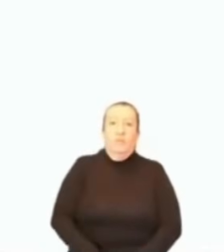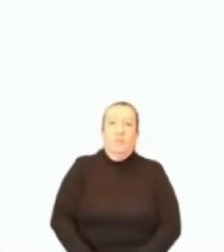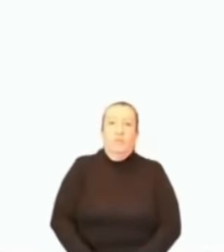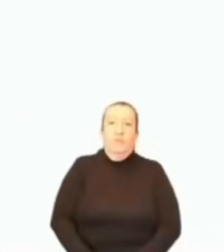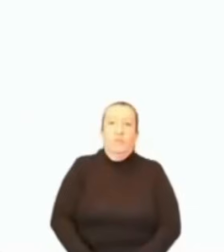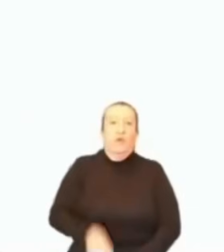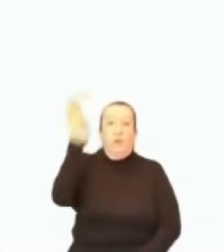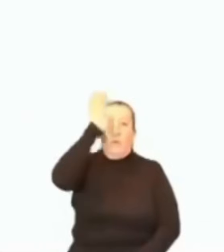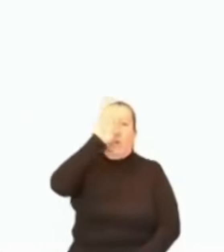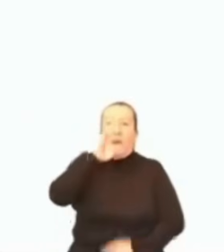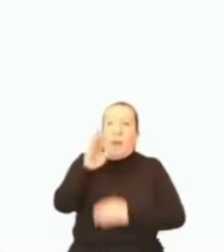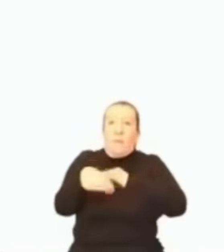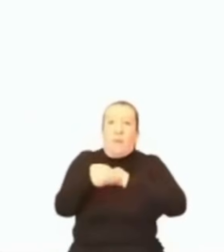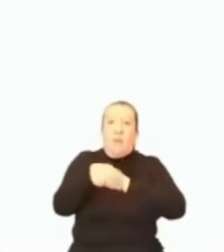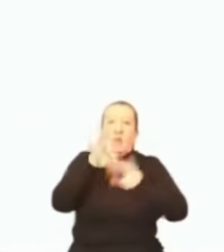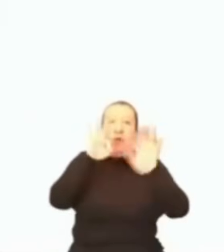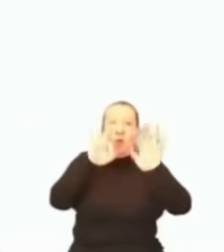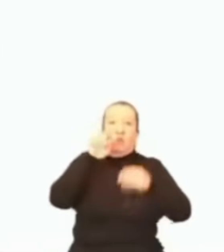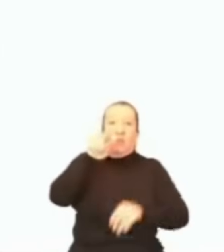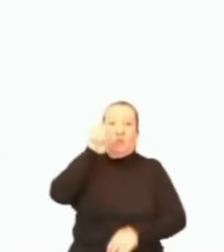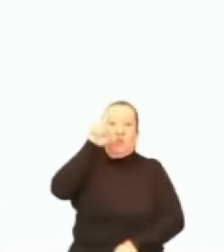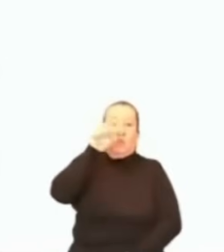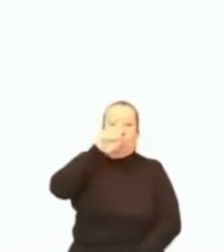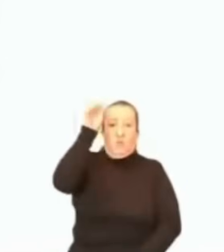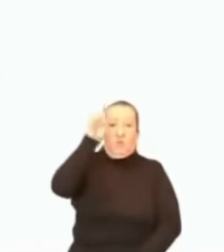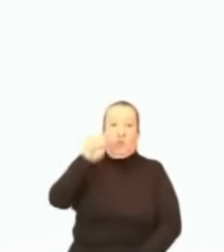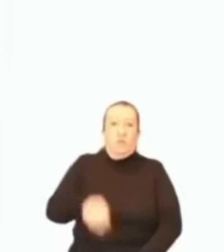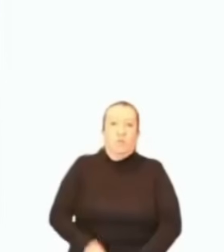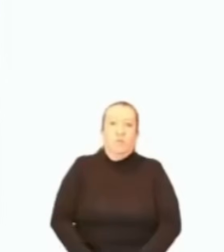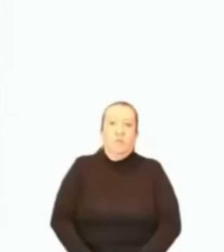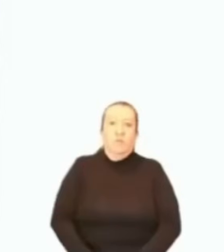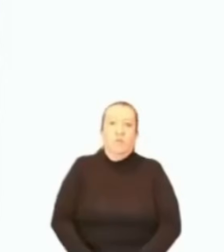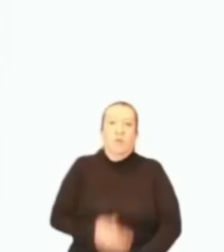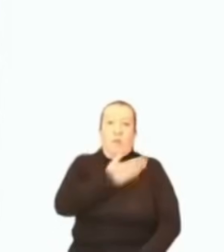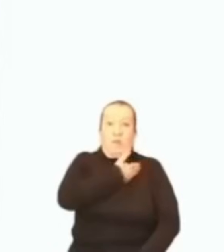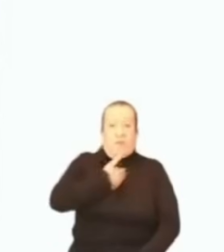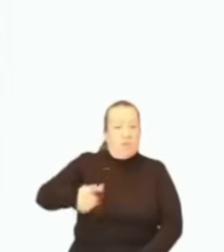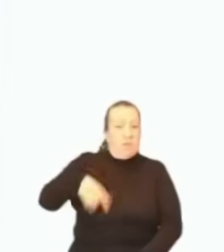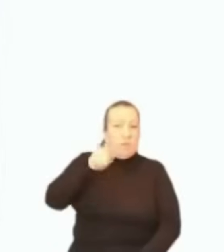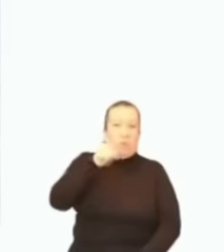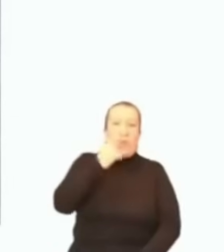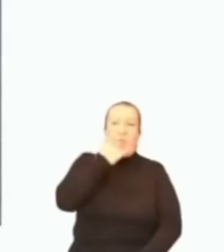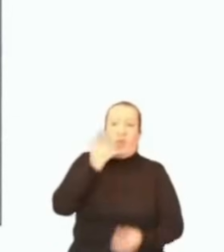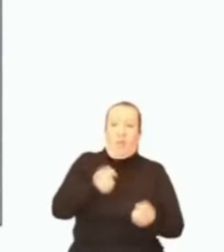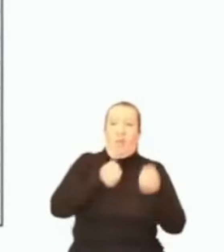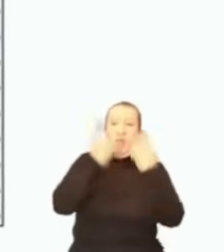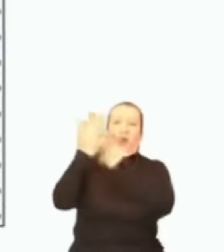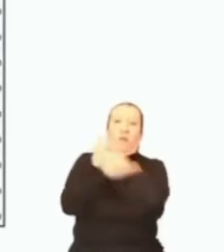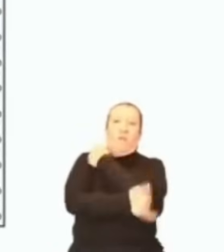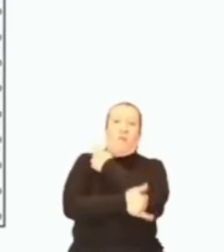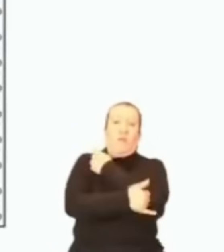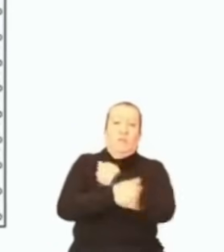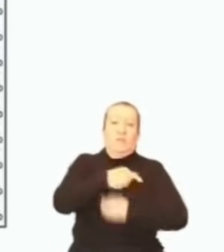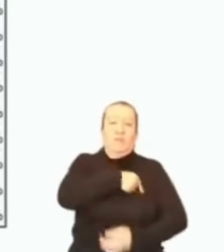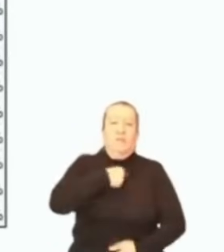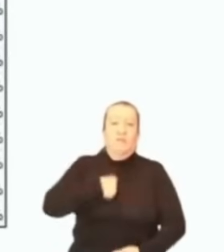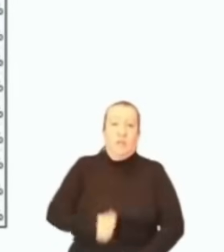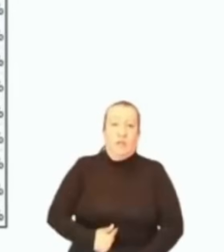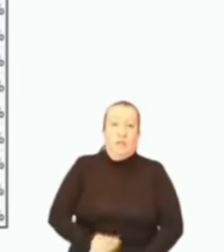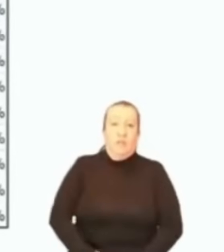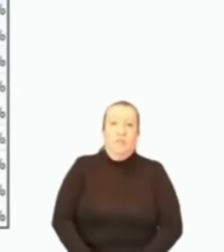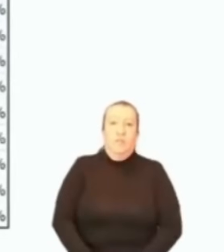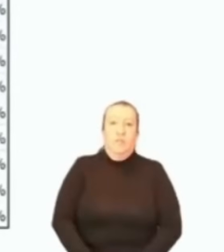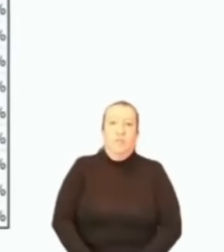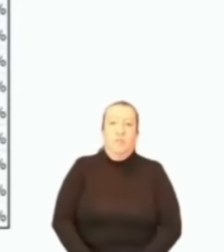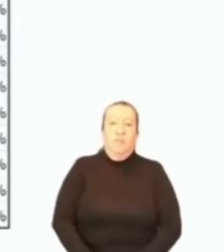8.1%. Nunca fue más del 8.1% del PIB. Parecían que habíamos entregado el país, menos del 10%,